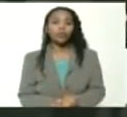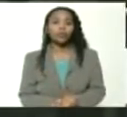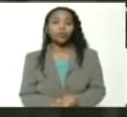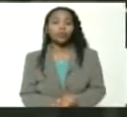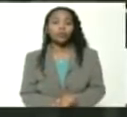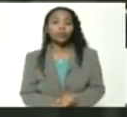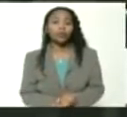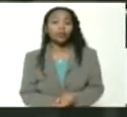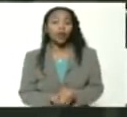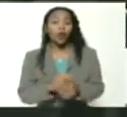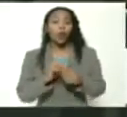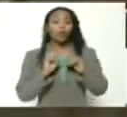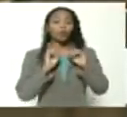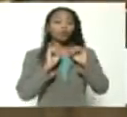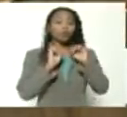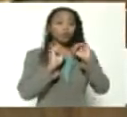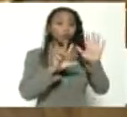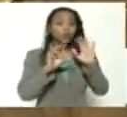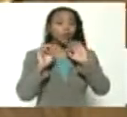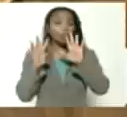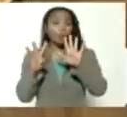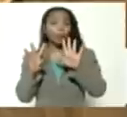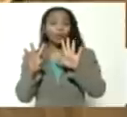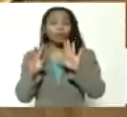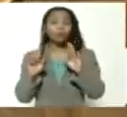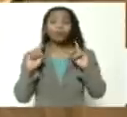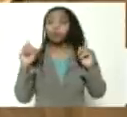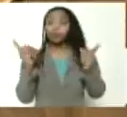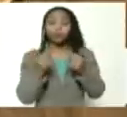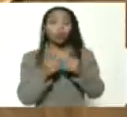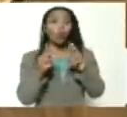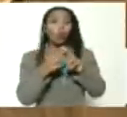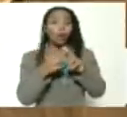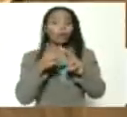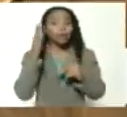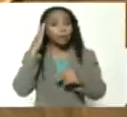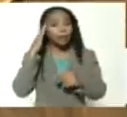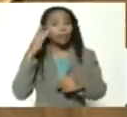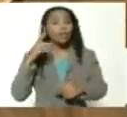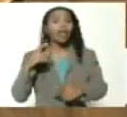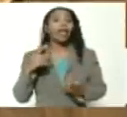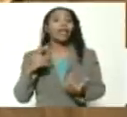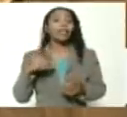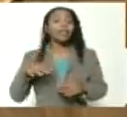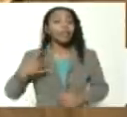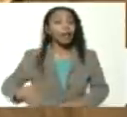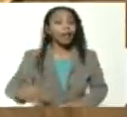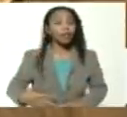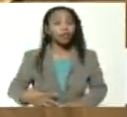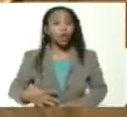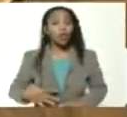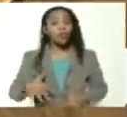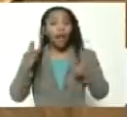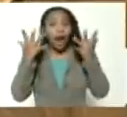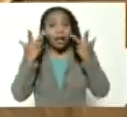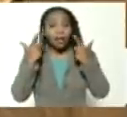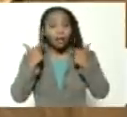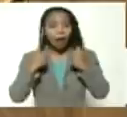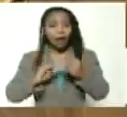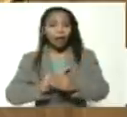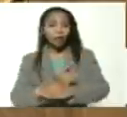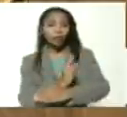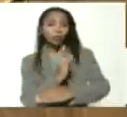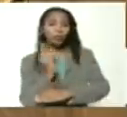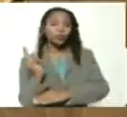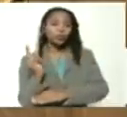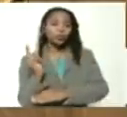89ª Nacional en materia ambiental para que conozca también casos de derechos de fauna doméstica y silvestre.